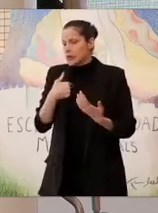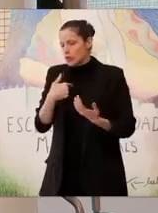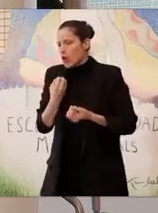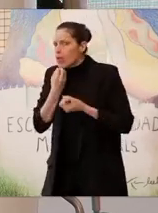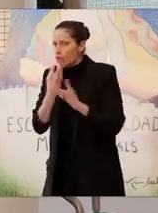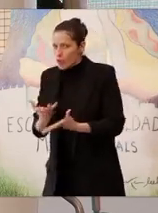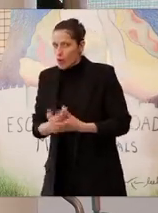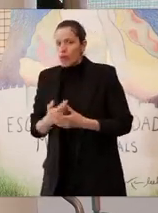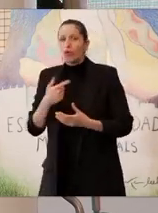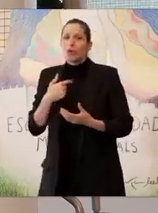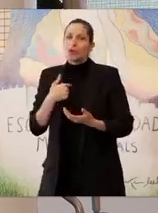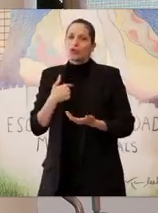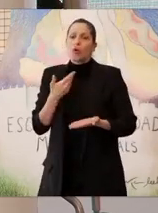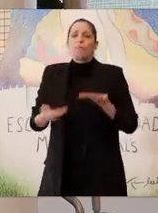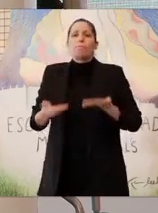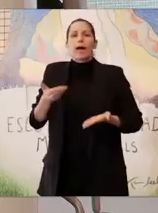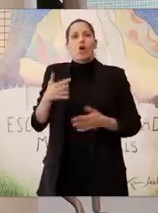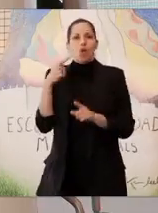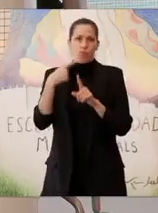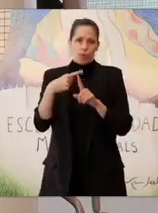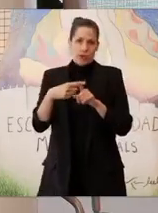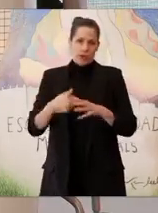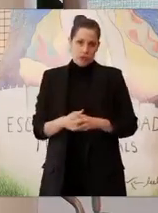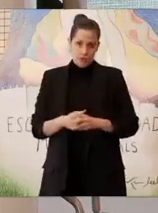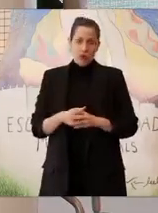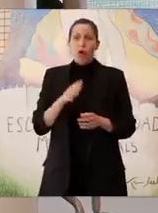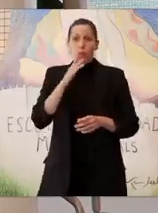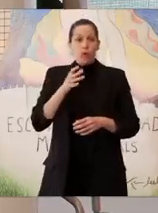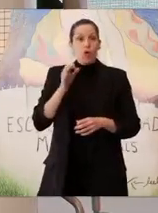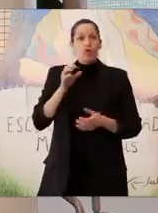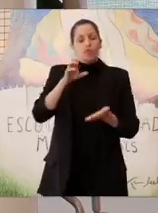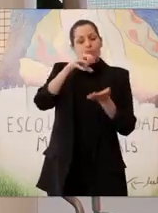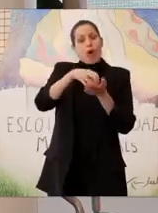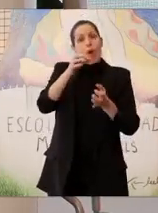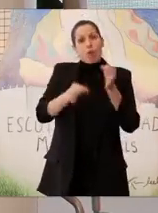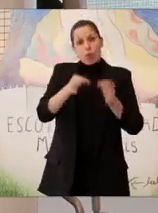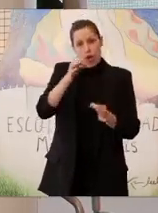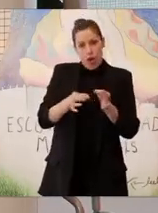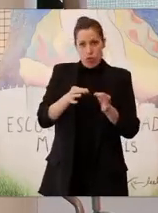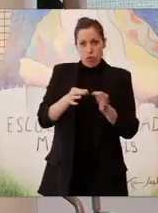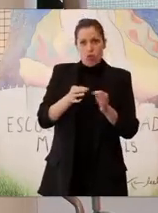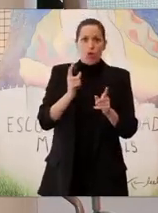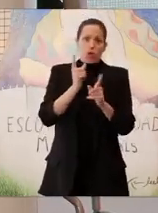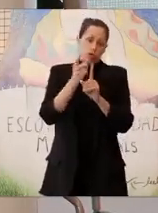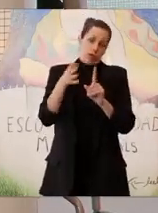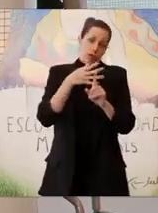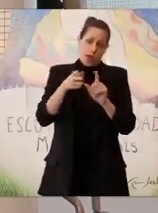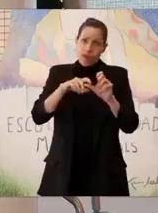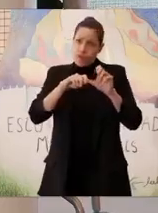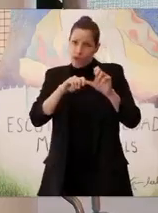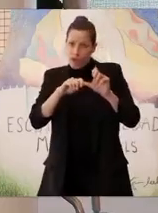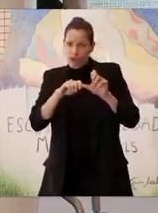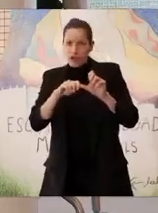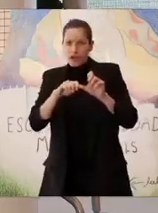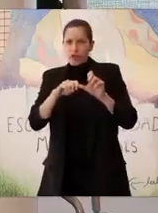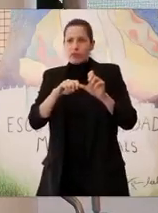una valoración positiva, ¿no? Porque el juzgado, yo siempre digo que el juzgado de violencia de género está siempre, y muchas mujeres me lo dicen cuando dicen, es que yo pensaba que iba a cambiar.